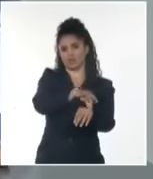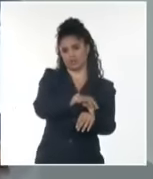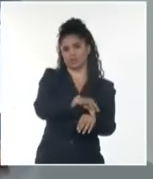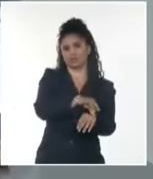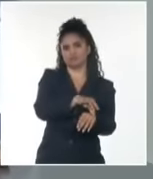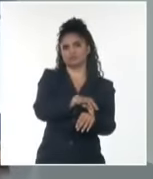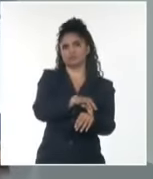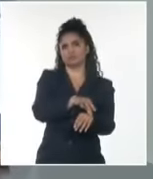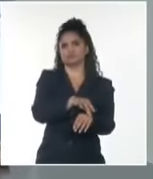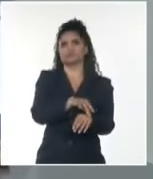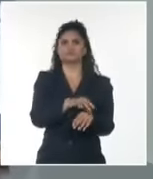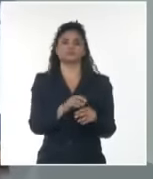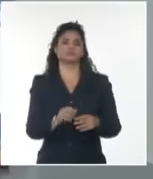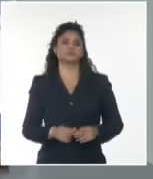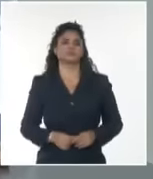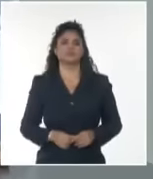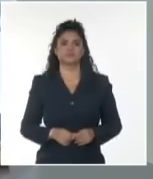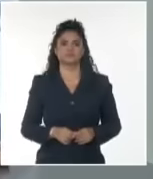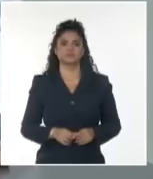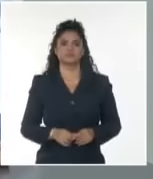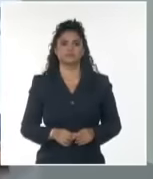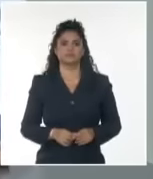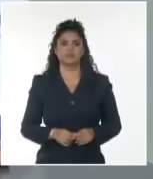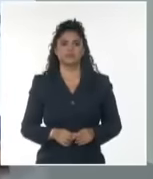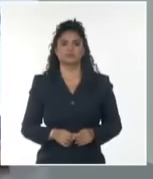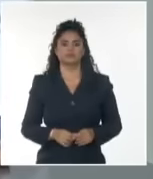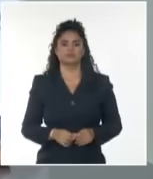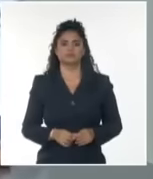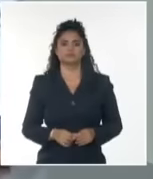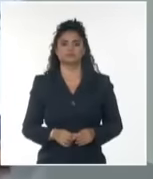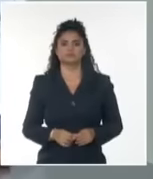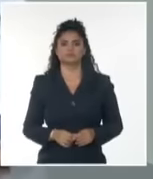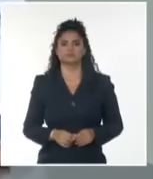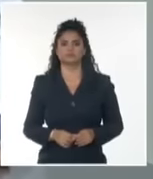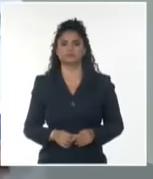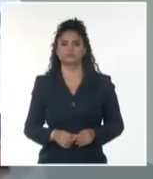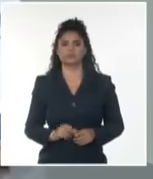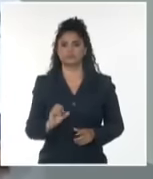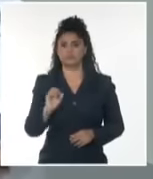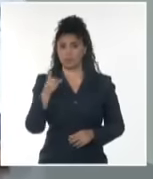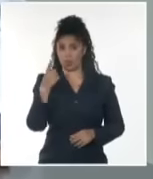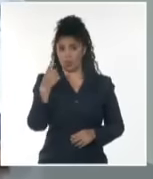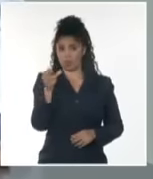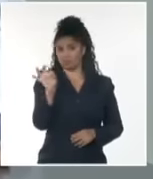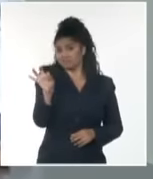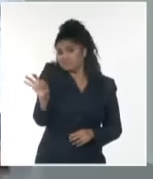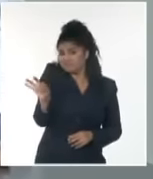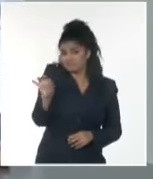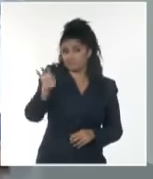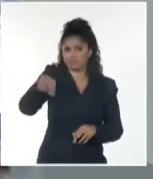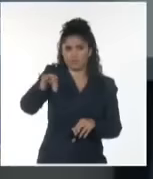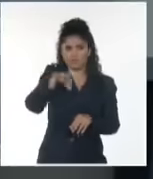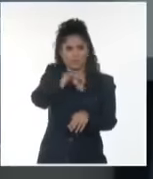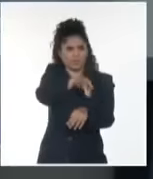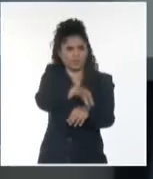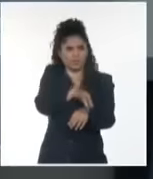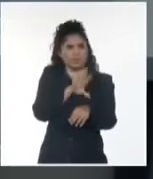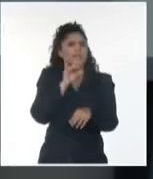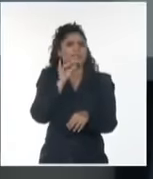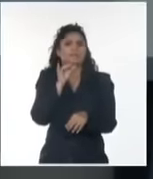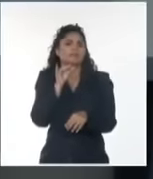transmite no precisamente por el Aedes aegypti, se transmite por un gen que, Abdiel lo dijo,